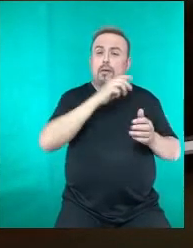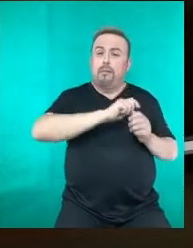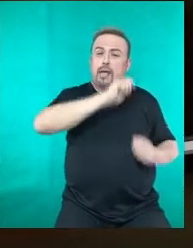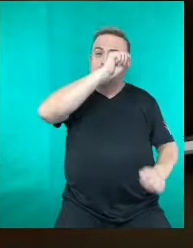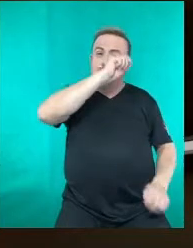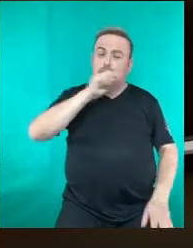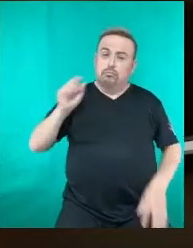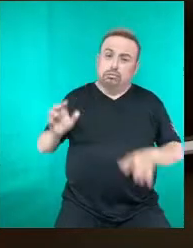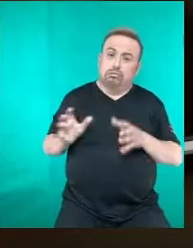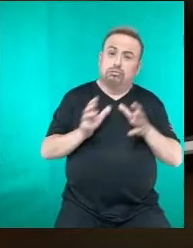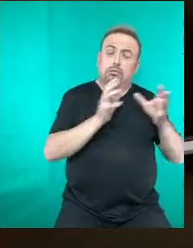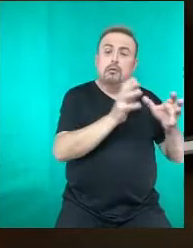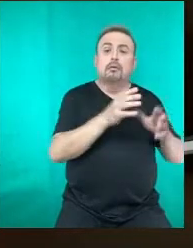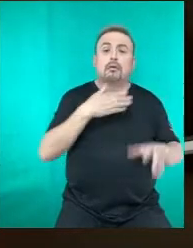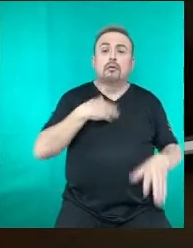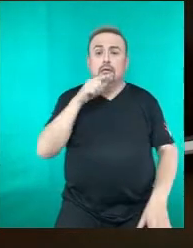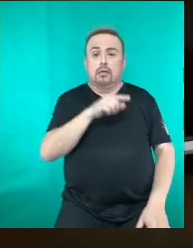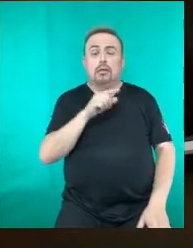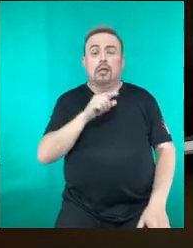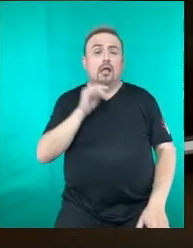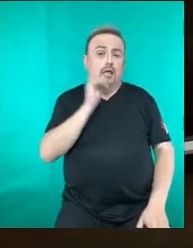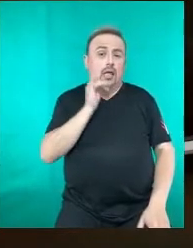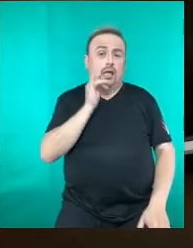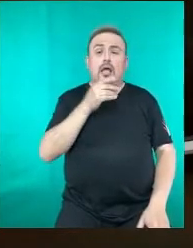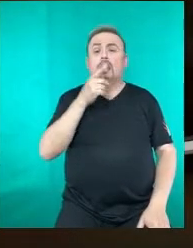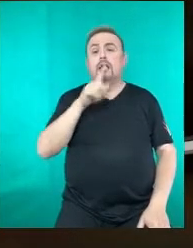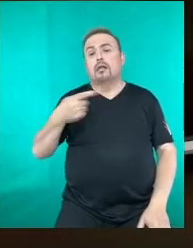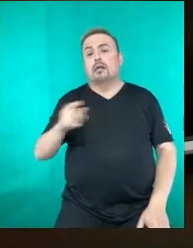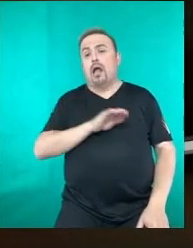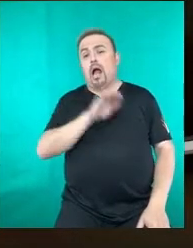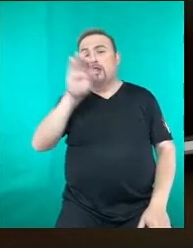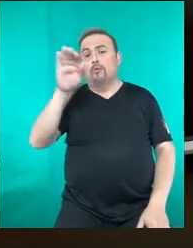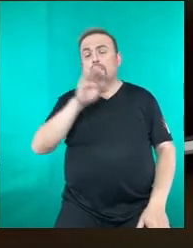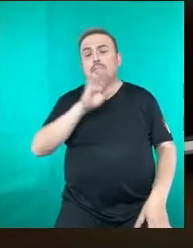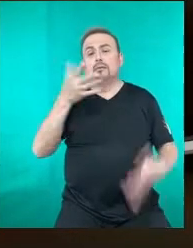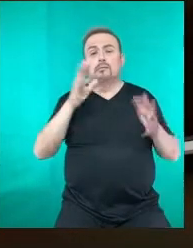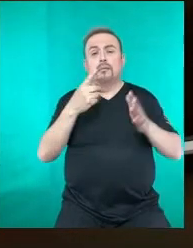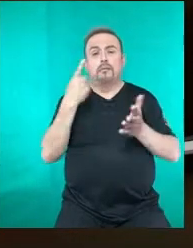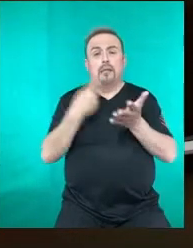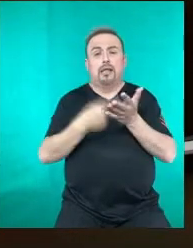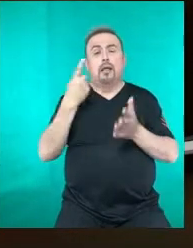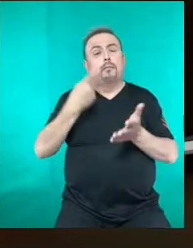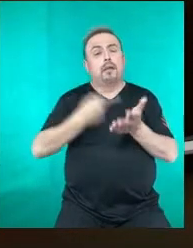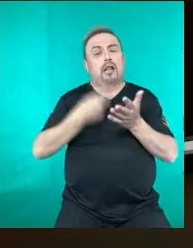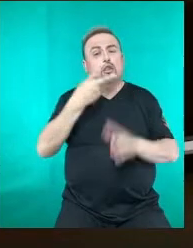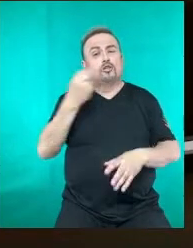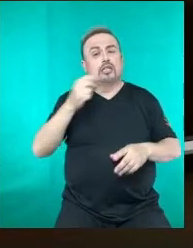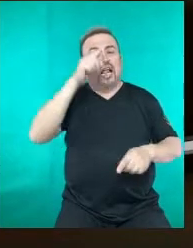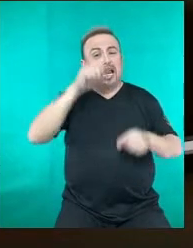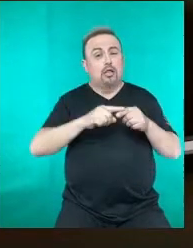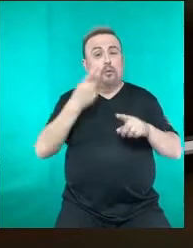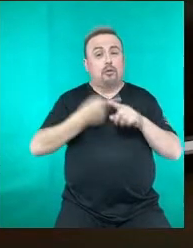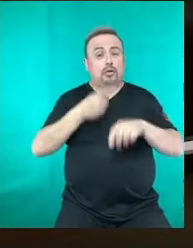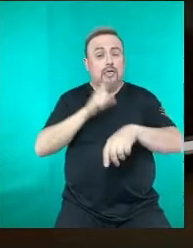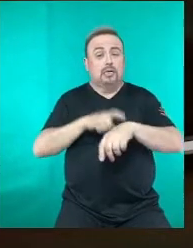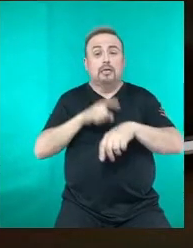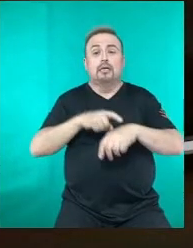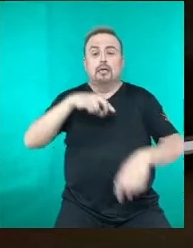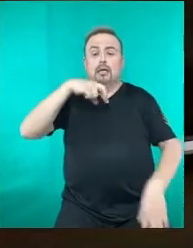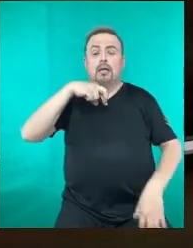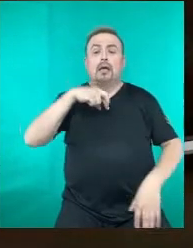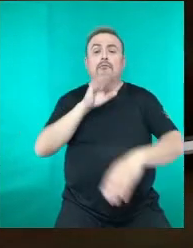nuestras fuentes de Iquique y Alto Hospicio, que entregan del orden de 1.000 a 1.200 litros por segundo en la Pampa Alta Marugal,